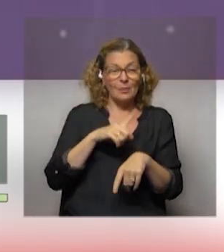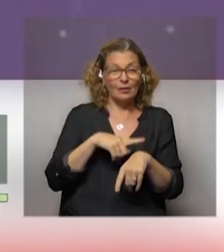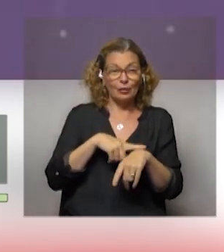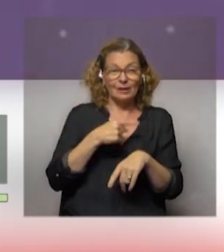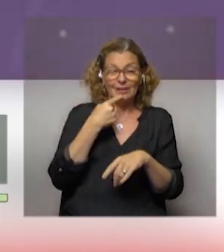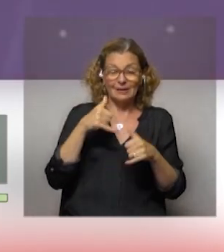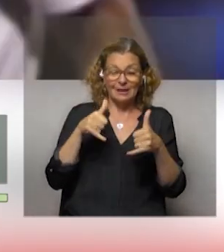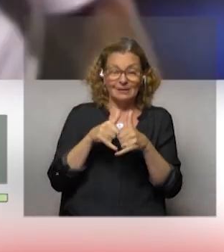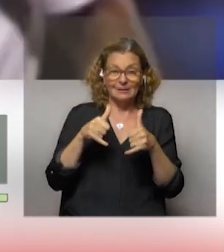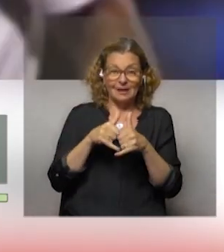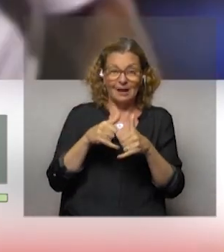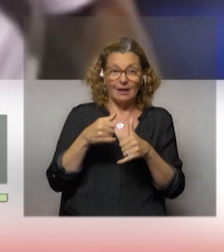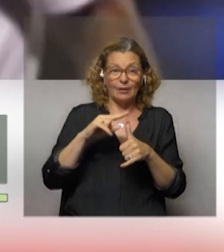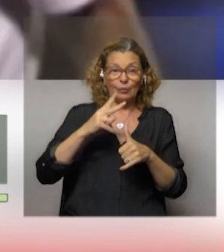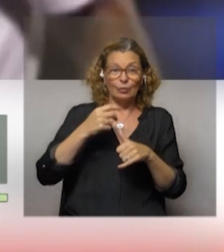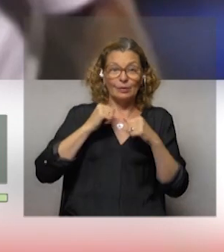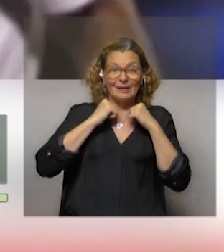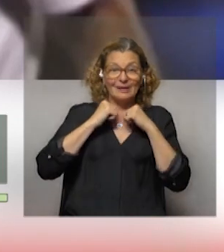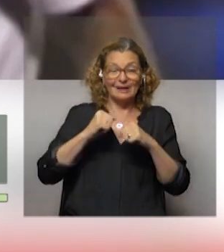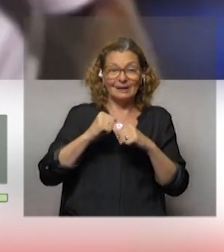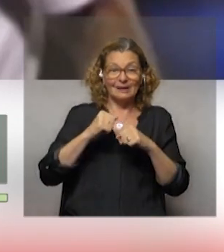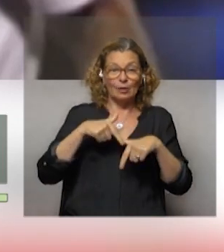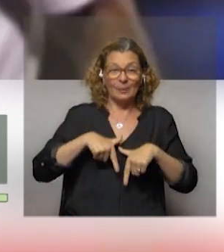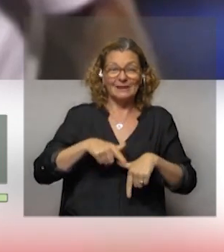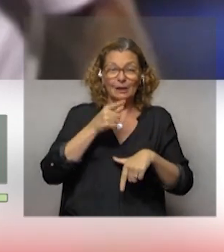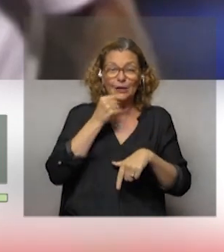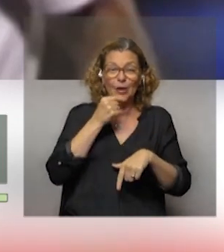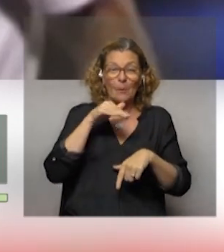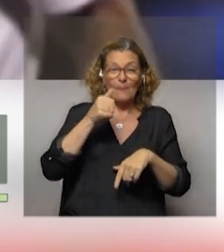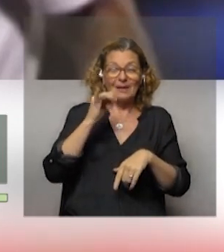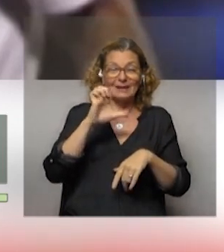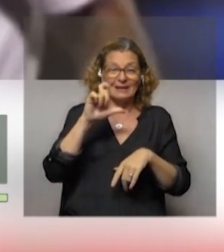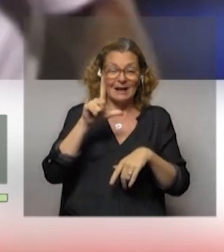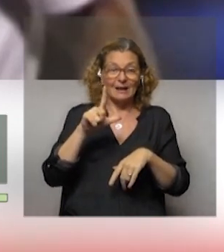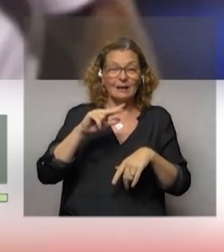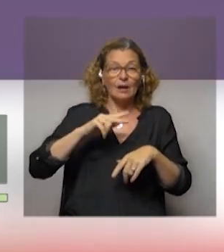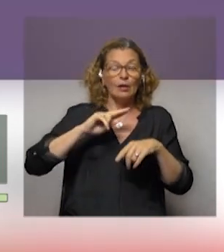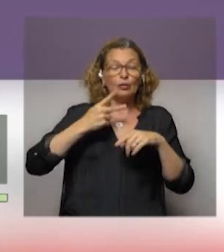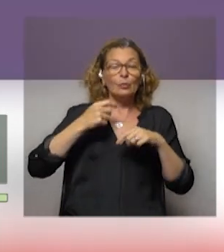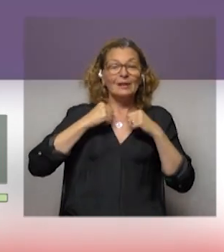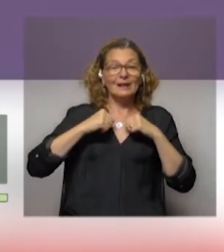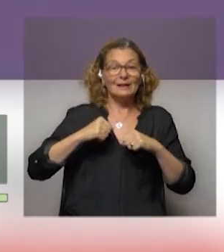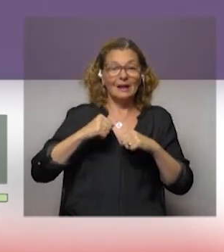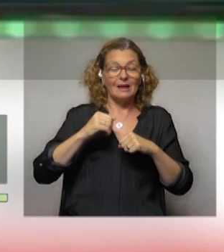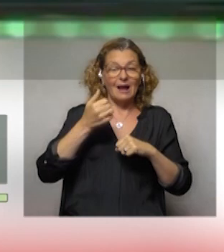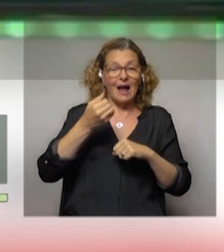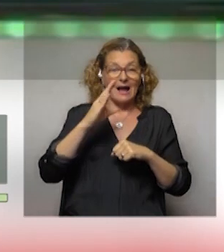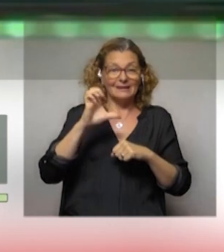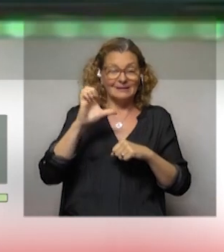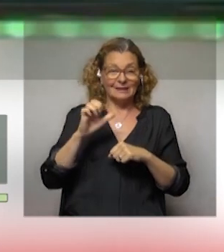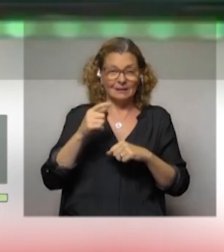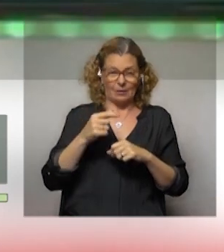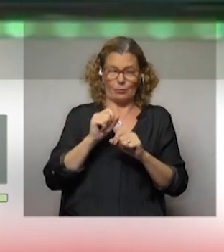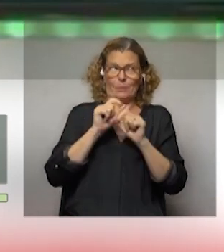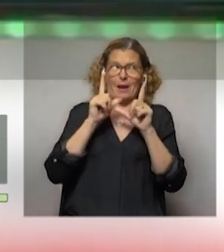divulgarán chats entre el subsecretario del Ministerio del interior Guillermo Massiel y la subsecretaria de cancillería Carolina H será